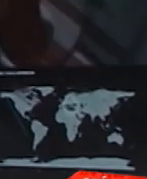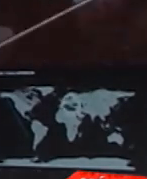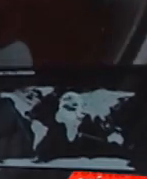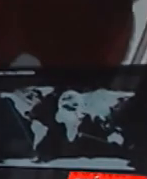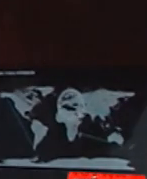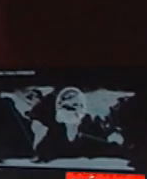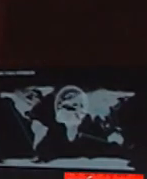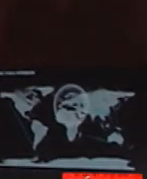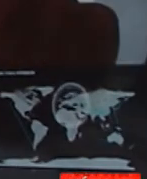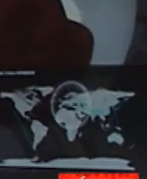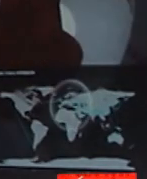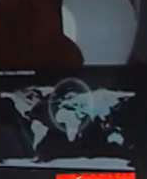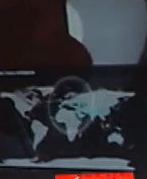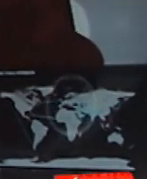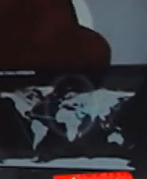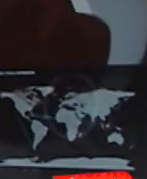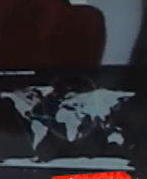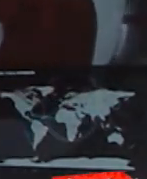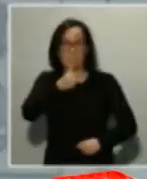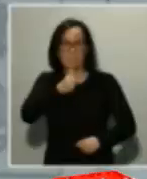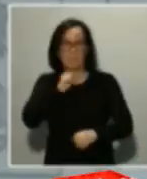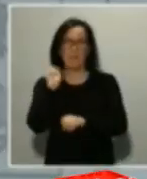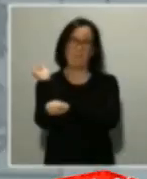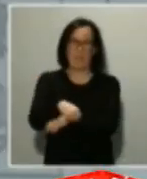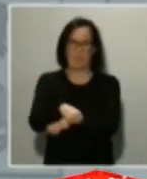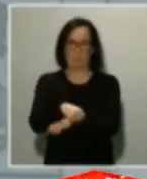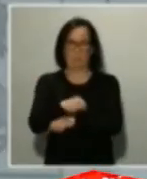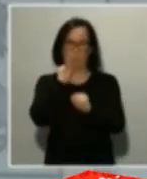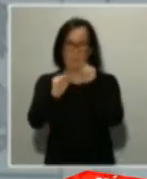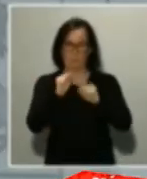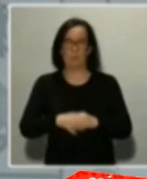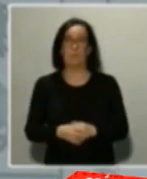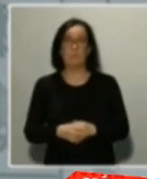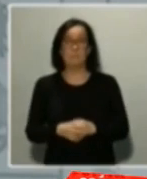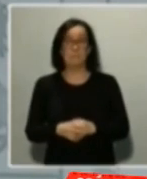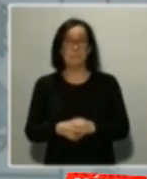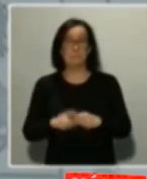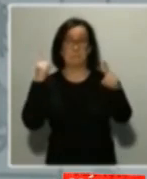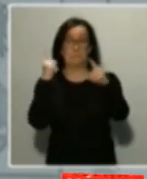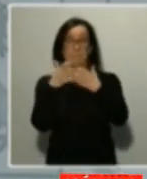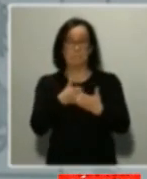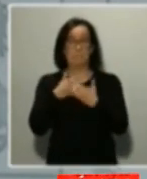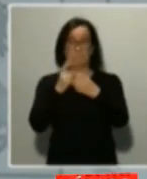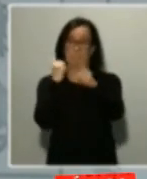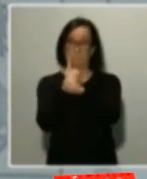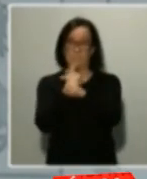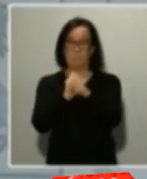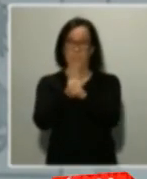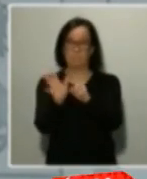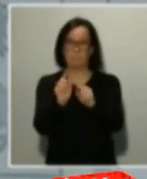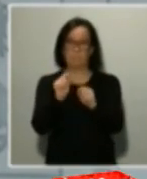el presidente del gobierno pedro sánchez la guerra contra el coronavirus es permanente por eso quiero